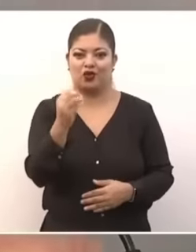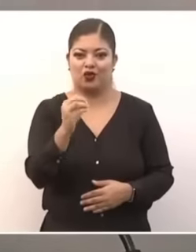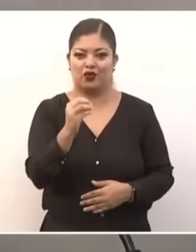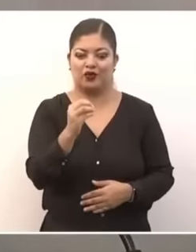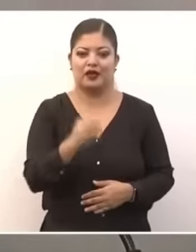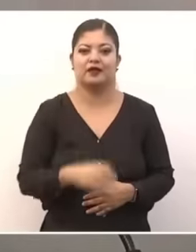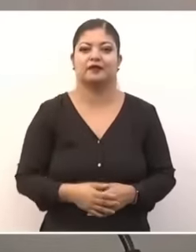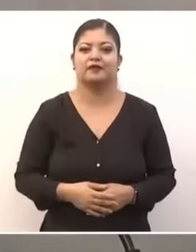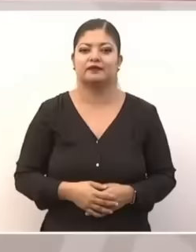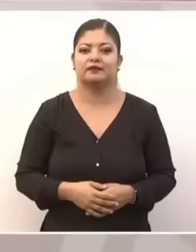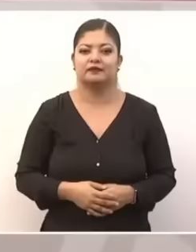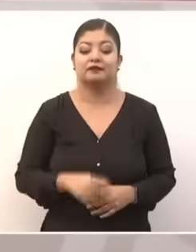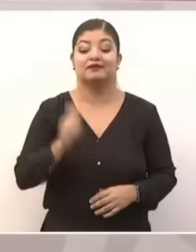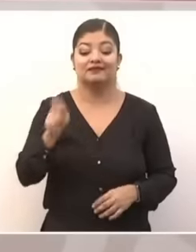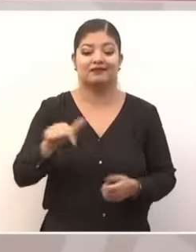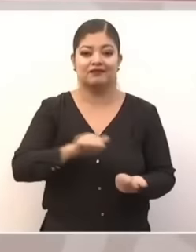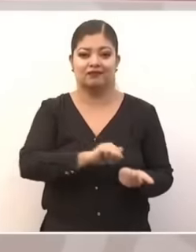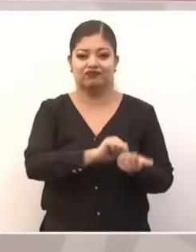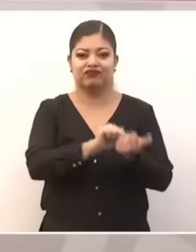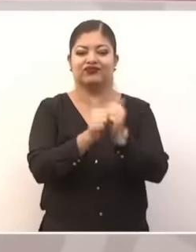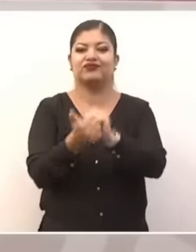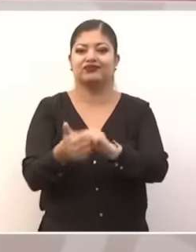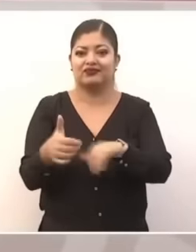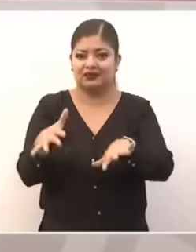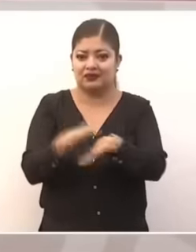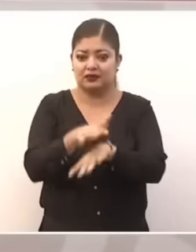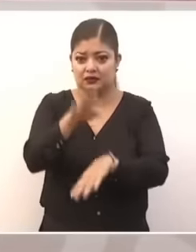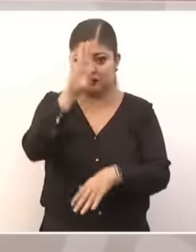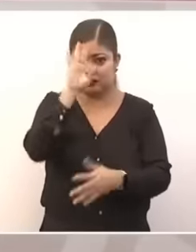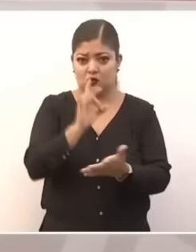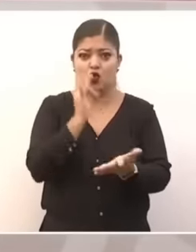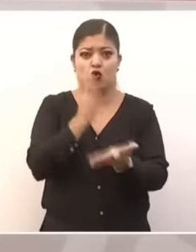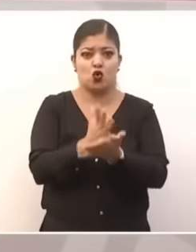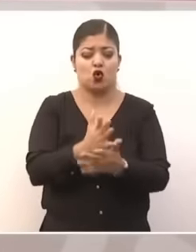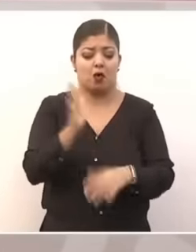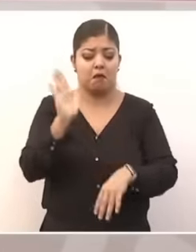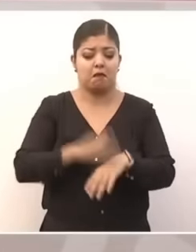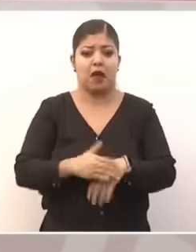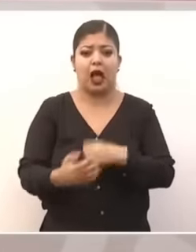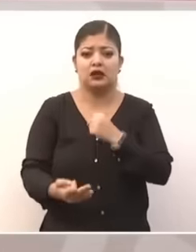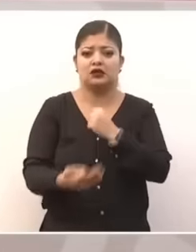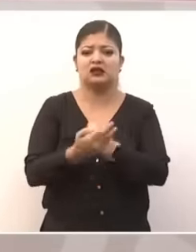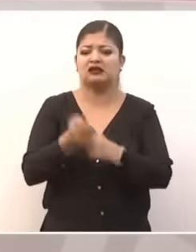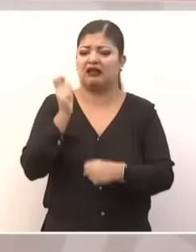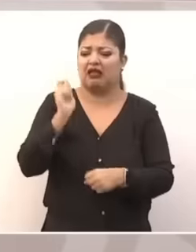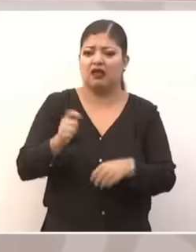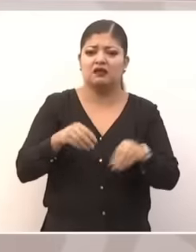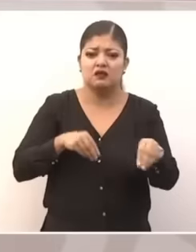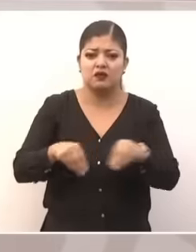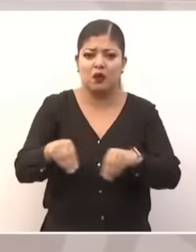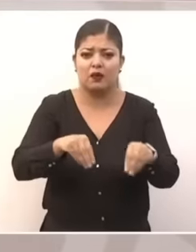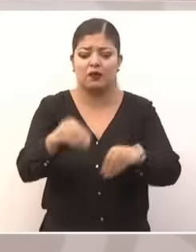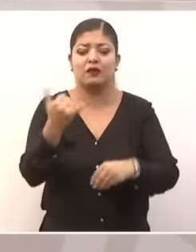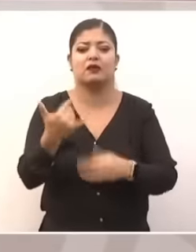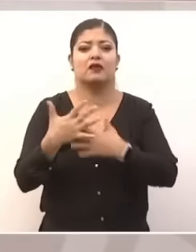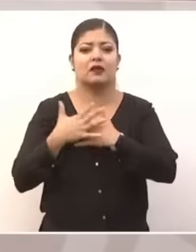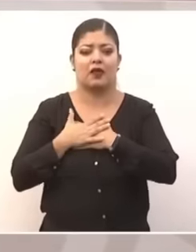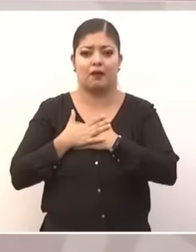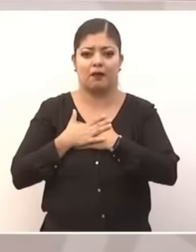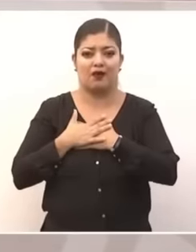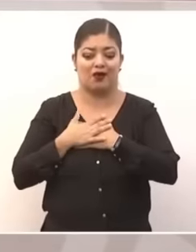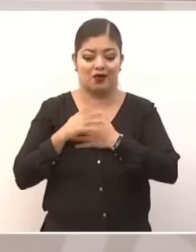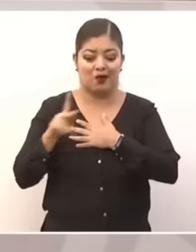Esta transición no solamente nos refuerza lo que significa el movimiento y el amor